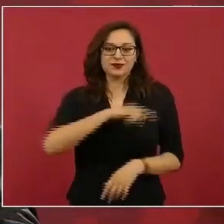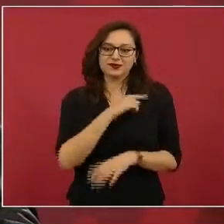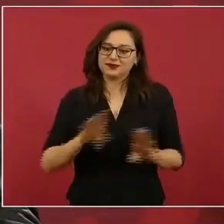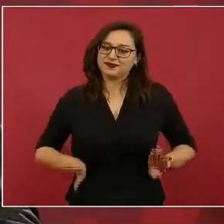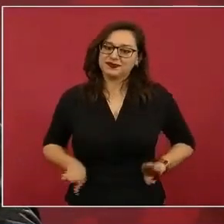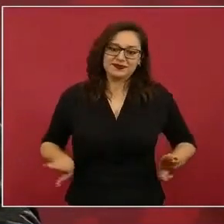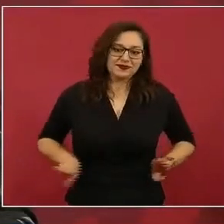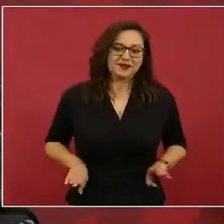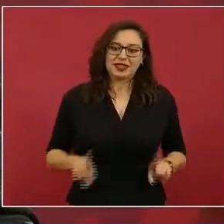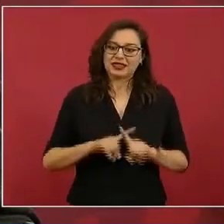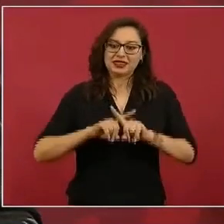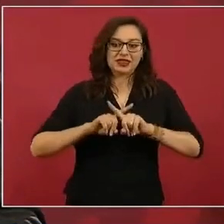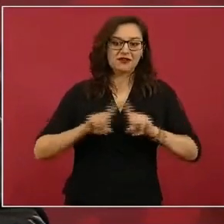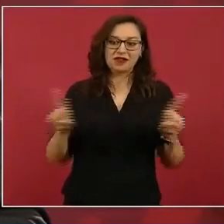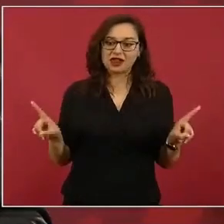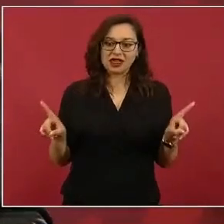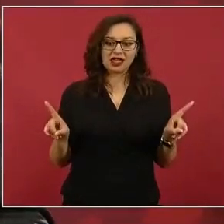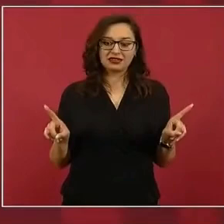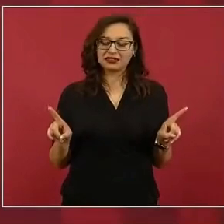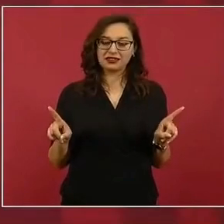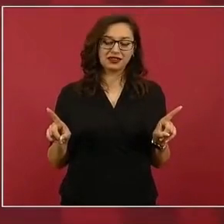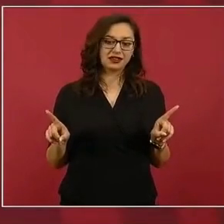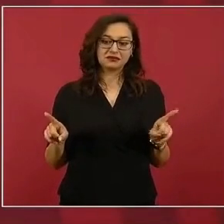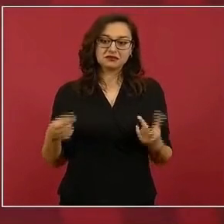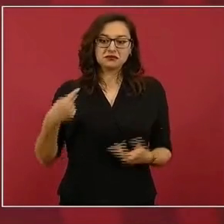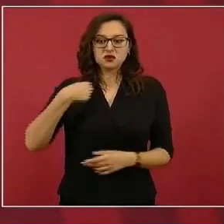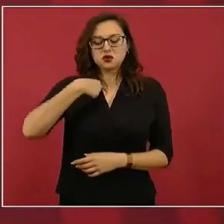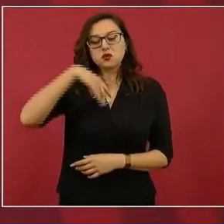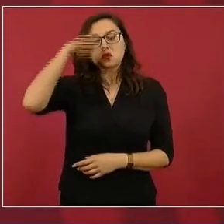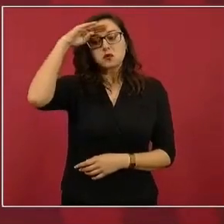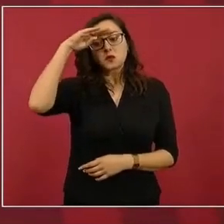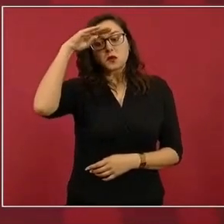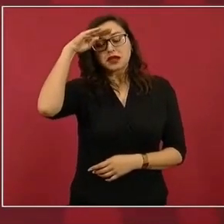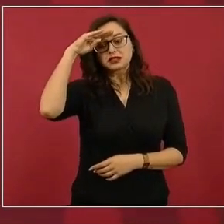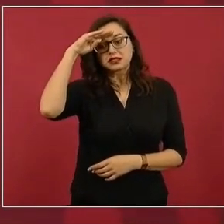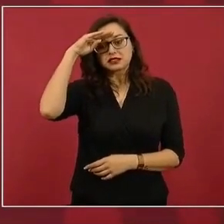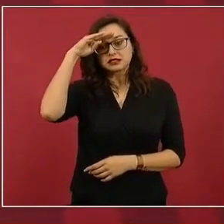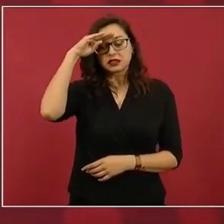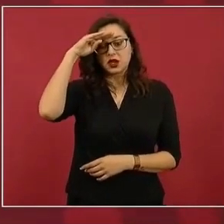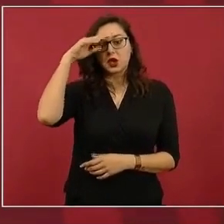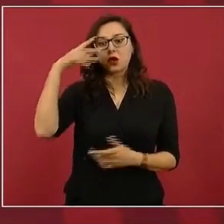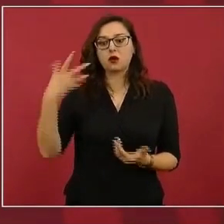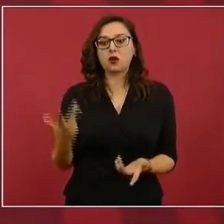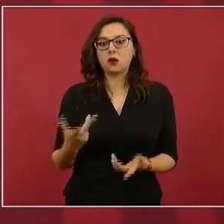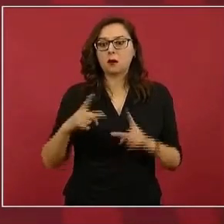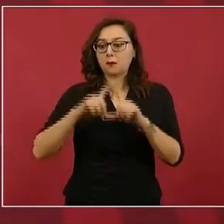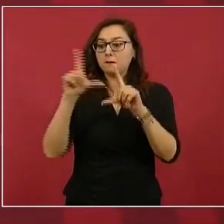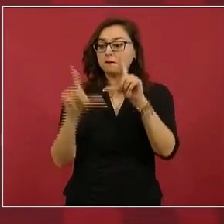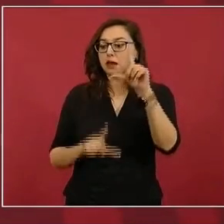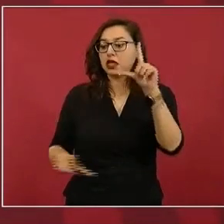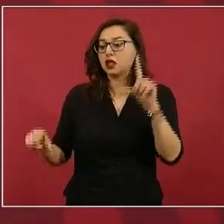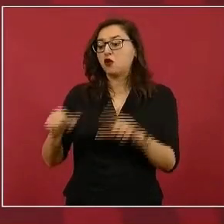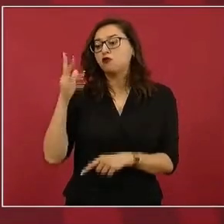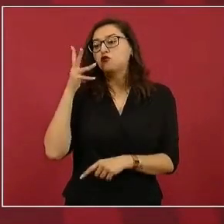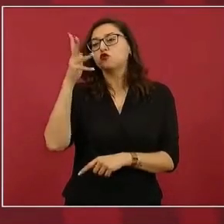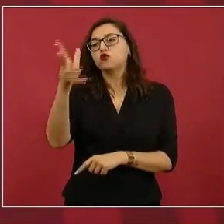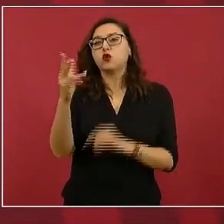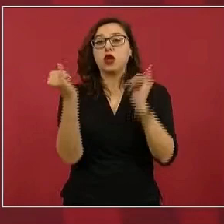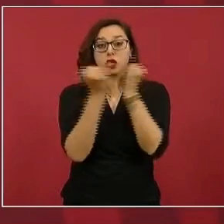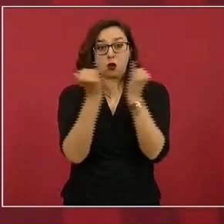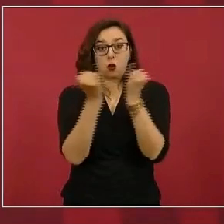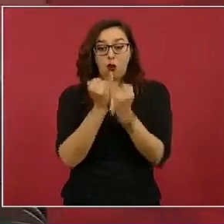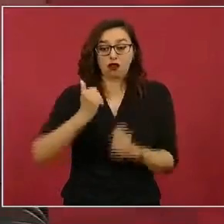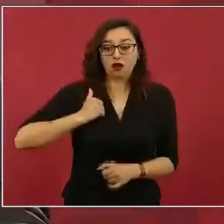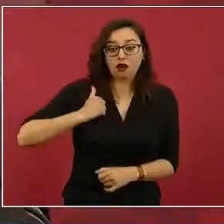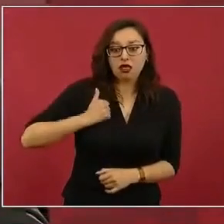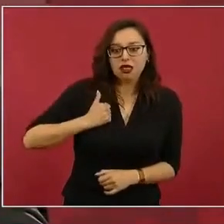iguales. Yo no estoy pensando en que México sea como Canadá, no. Yo